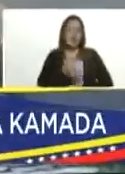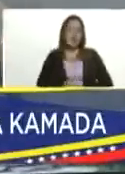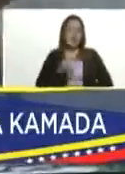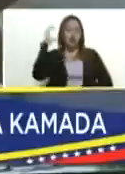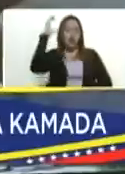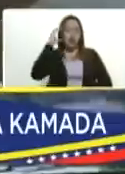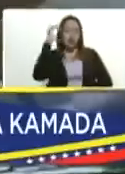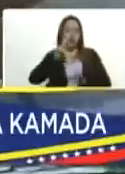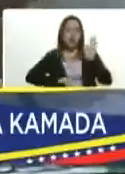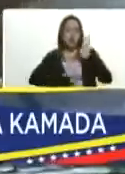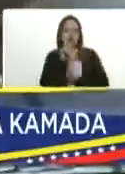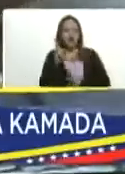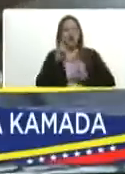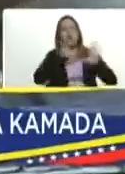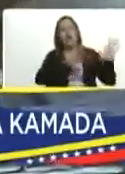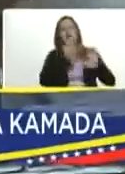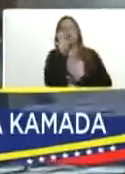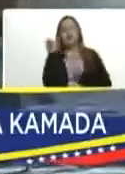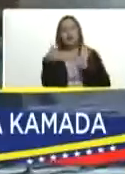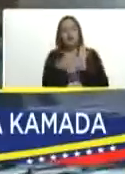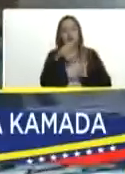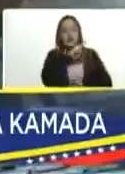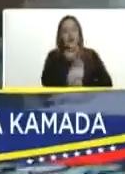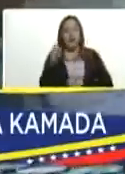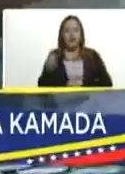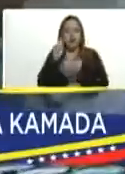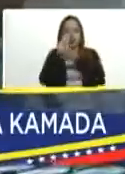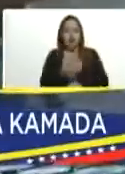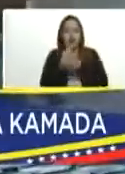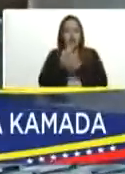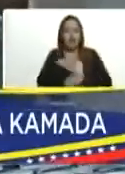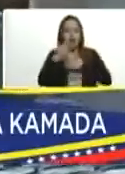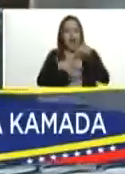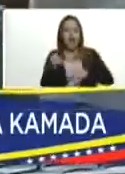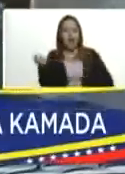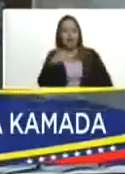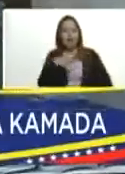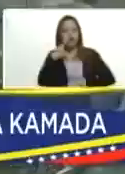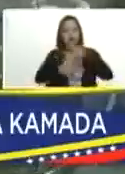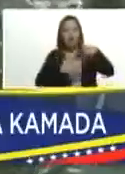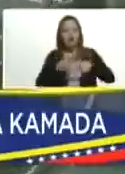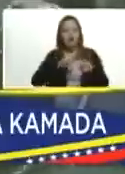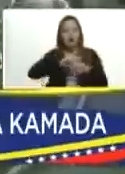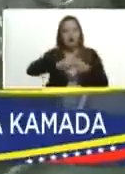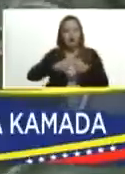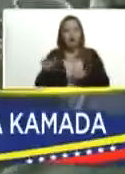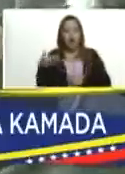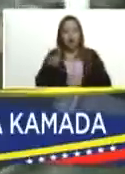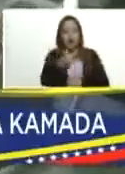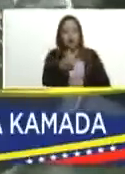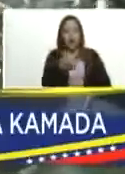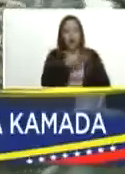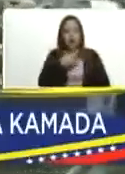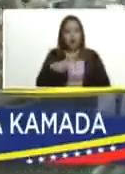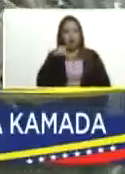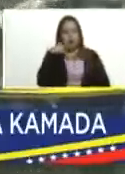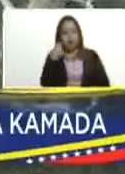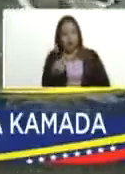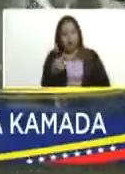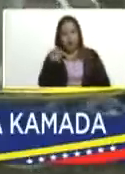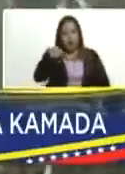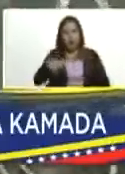capacidad instalada de 14.200 toneladas mes de procesamiento de sardina. Hoy podemos decir que con esta